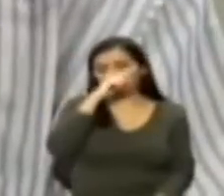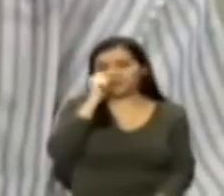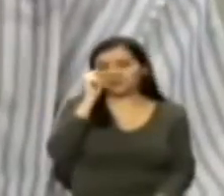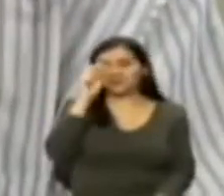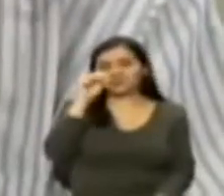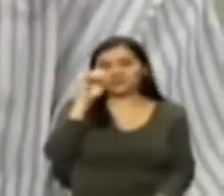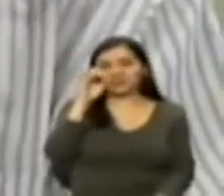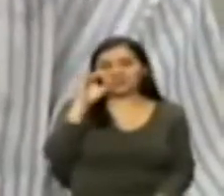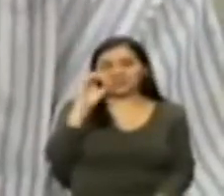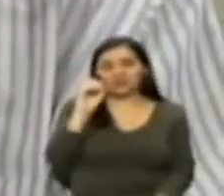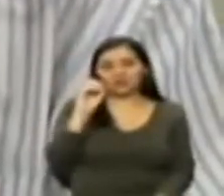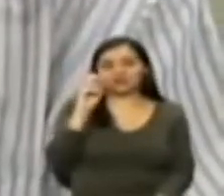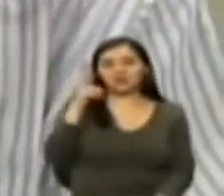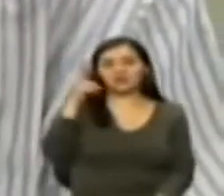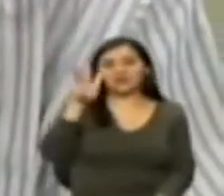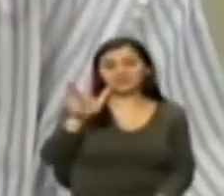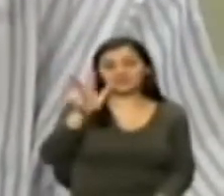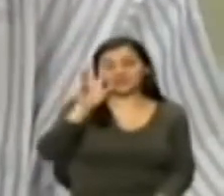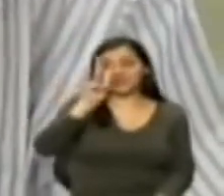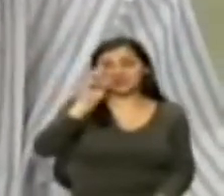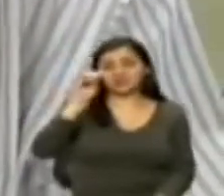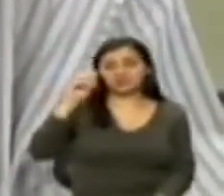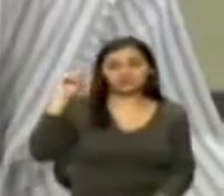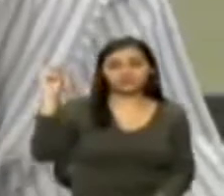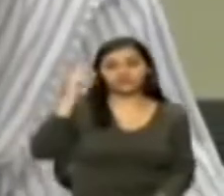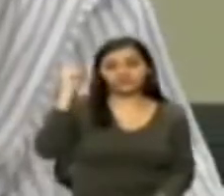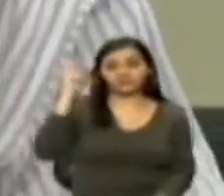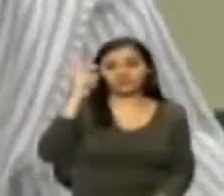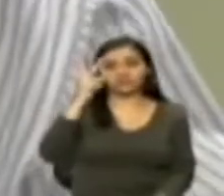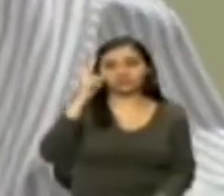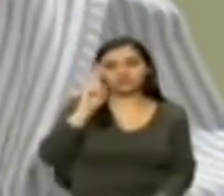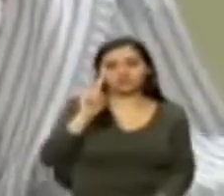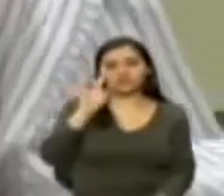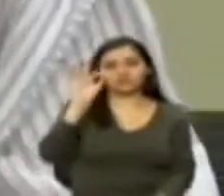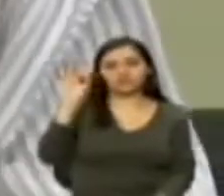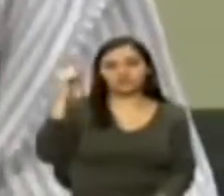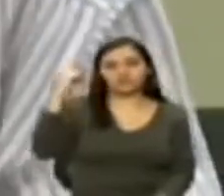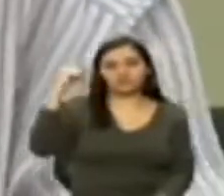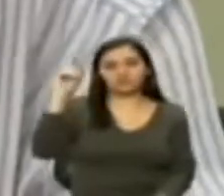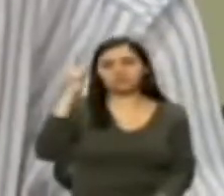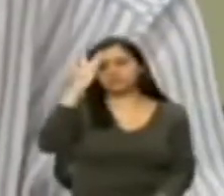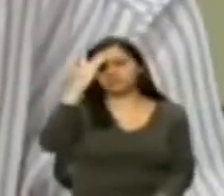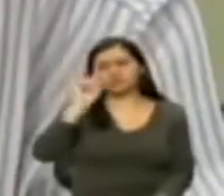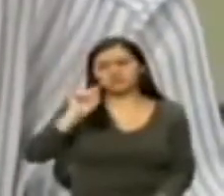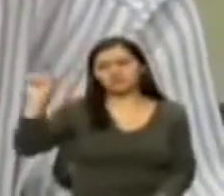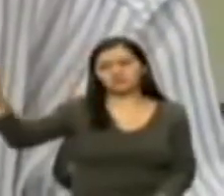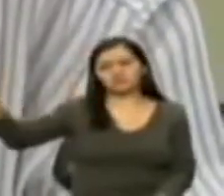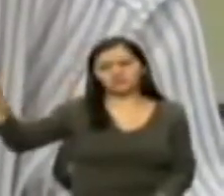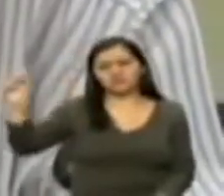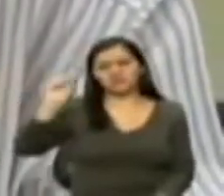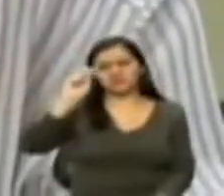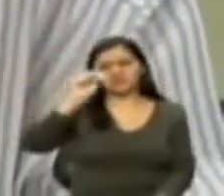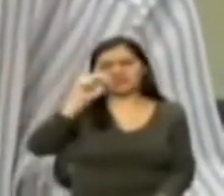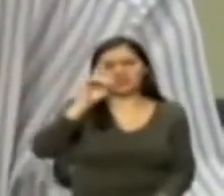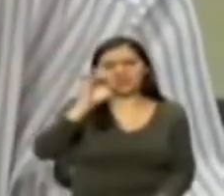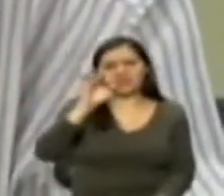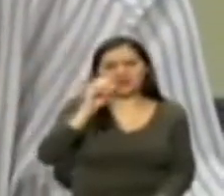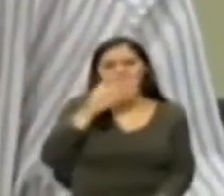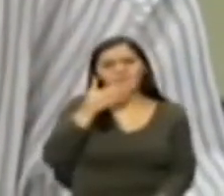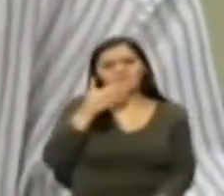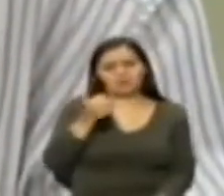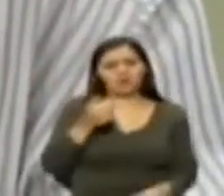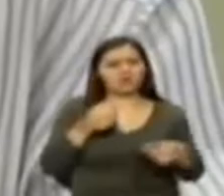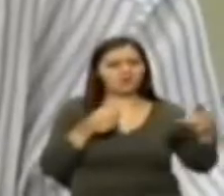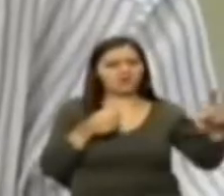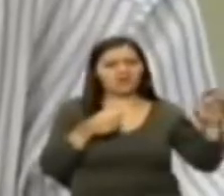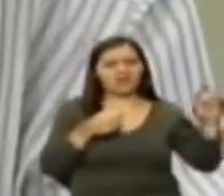tendría 3.600 megavatios con 2.500 millones de dólares. ¿Por qué no ir por lo que parece que sería más ventajoso